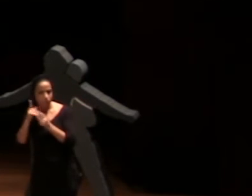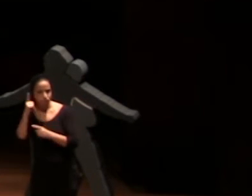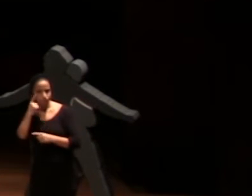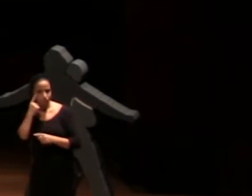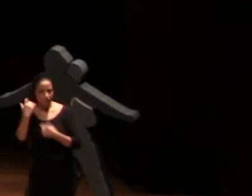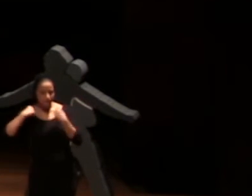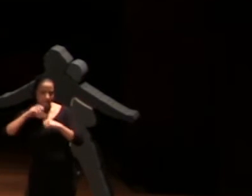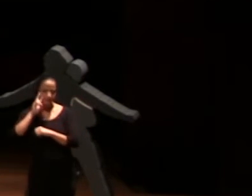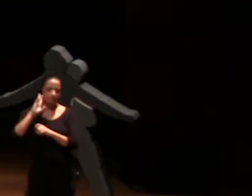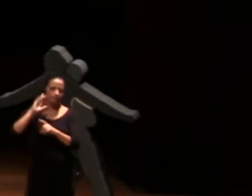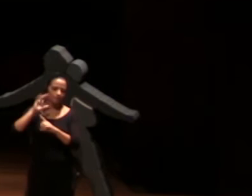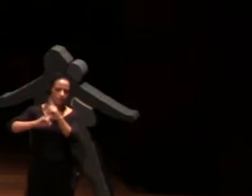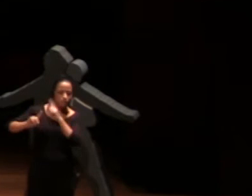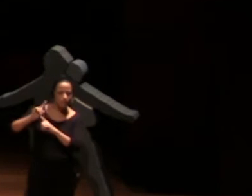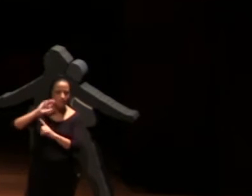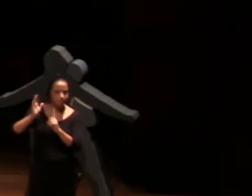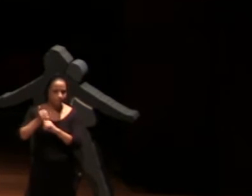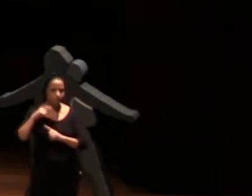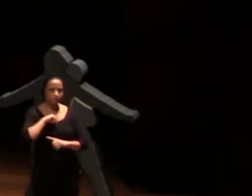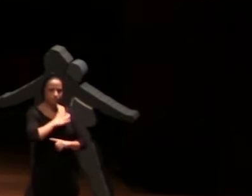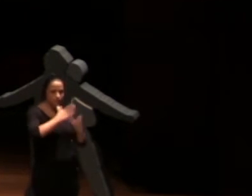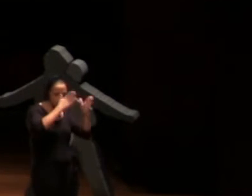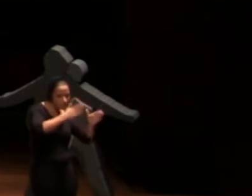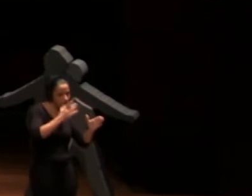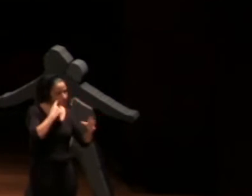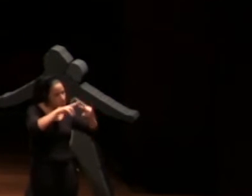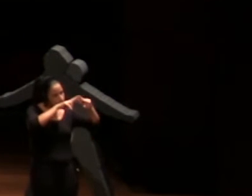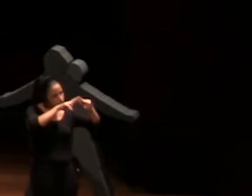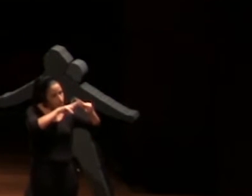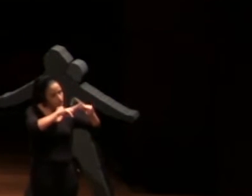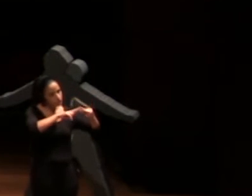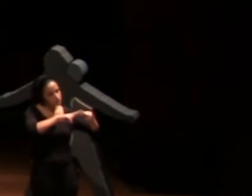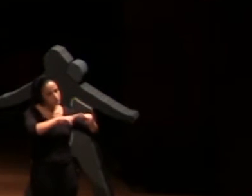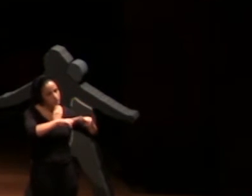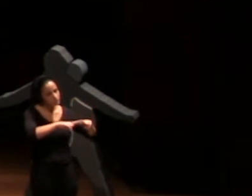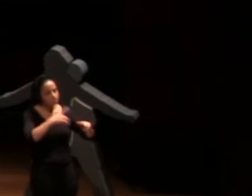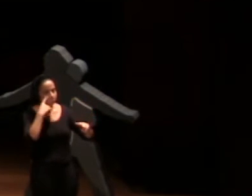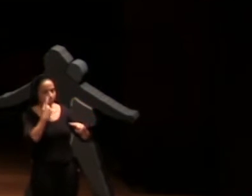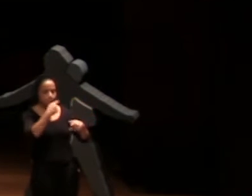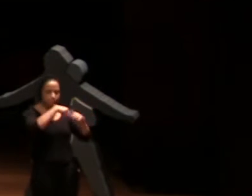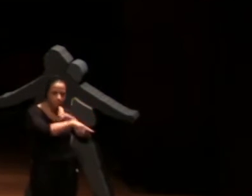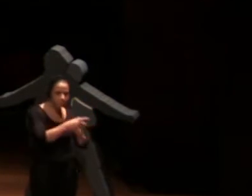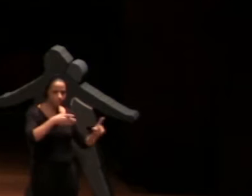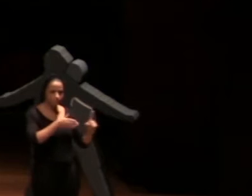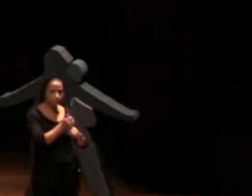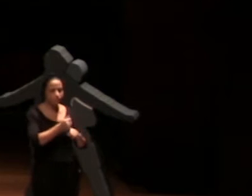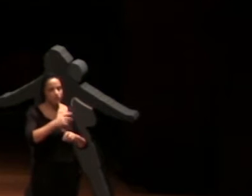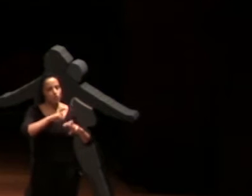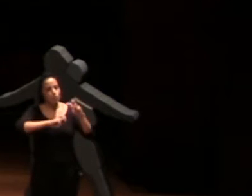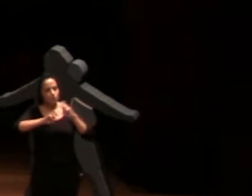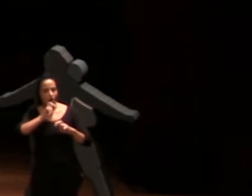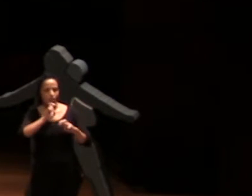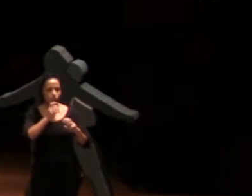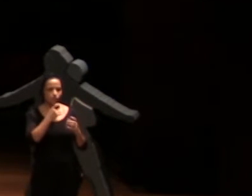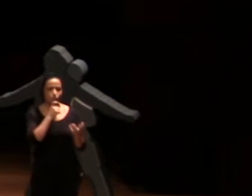en los ensayos clínicos. Sin embargo, tal vez hemos buscado en ese movimiento pendular un